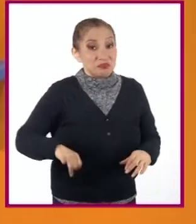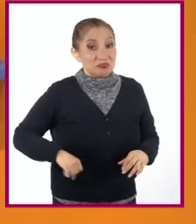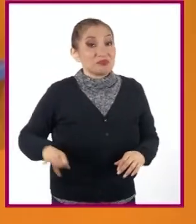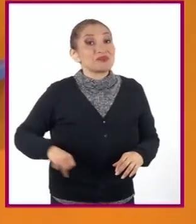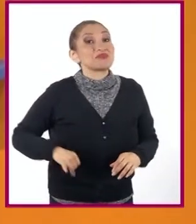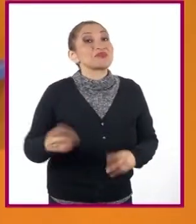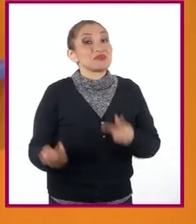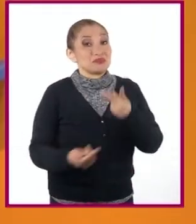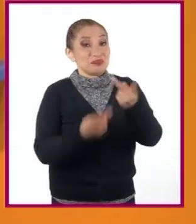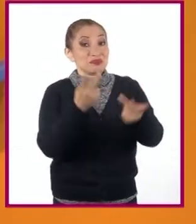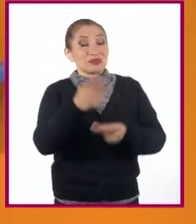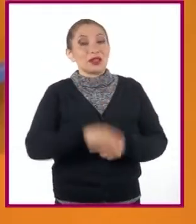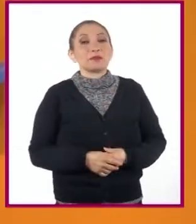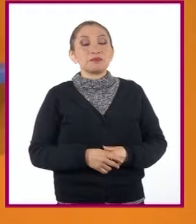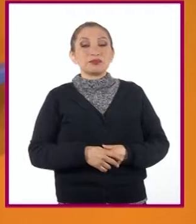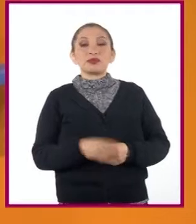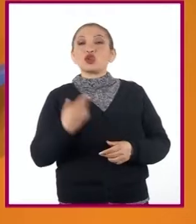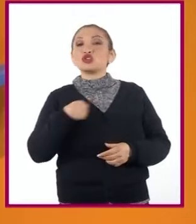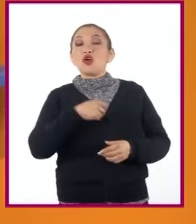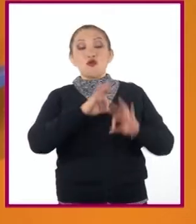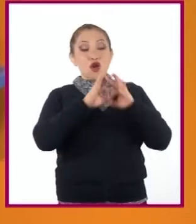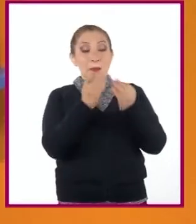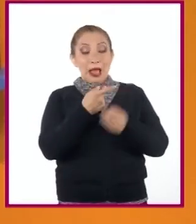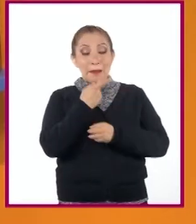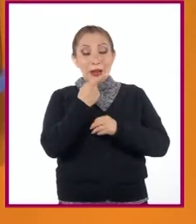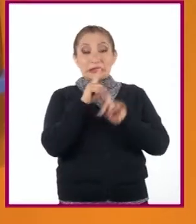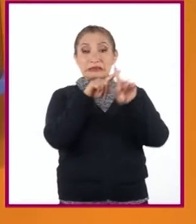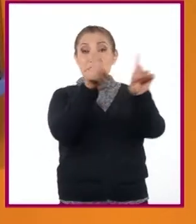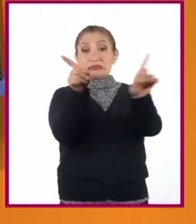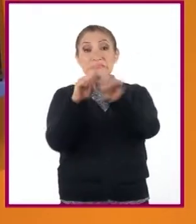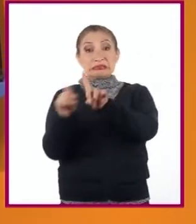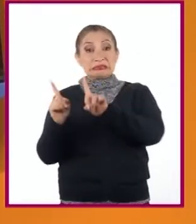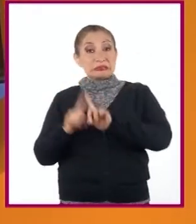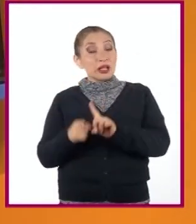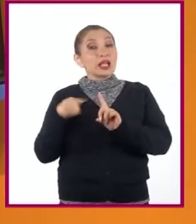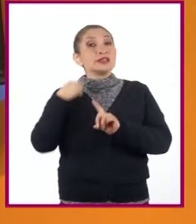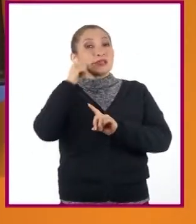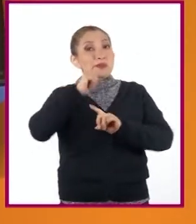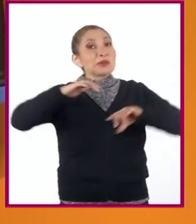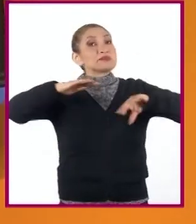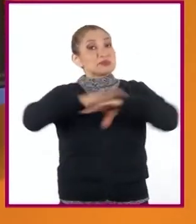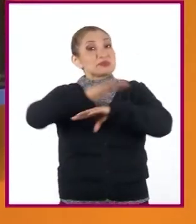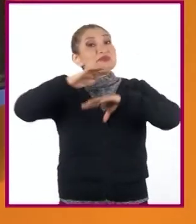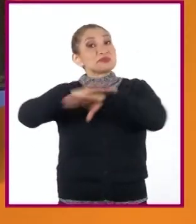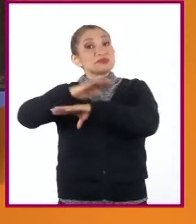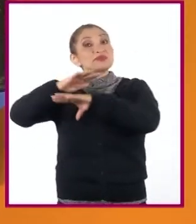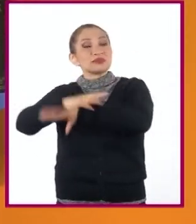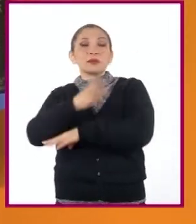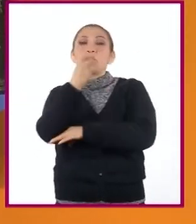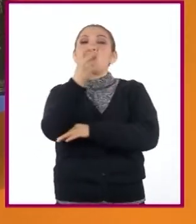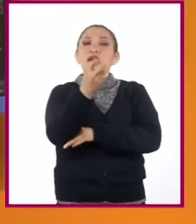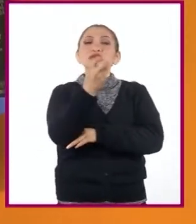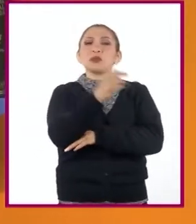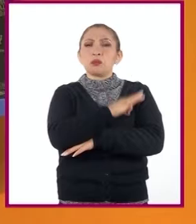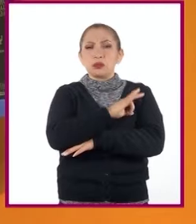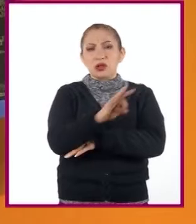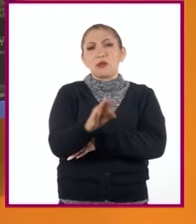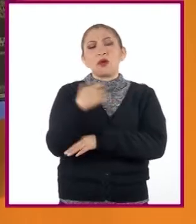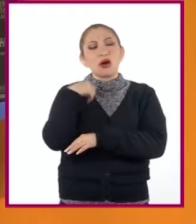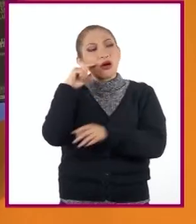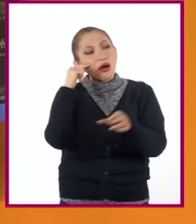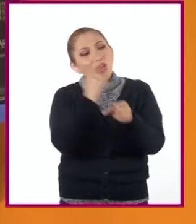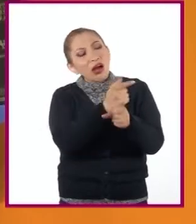Interesantes cuestionamientos. Nuestra manera de hablar es diversa y está en constante evolución. Por eso, aunque podemos